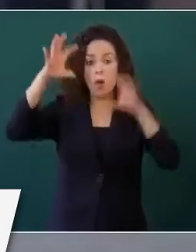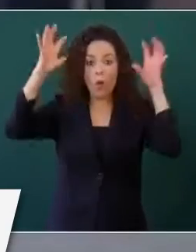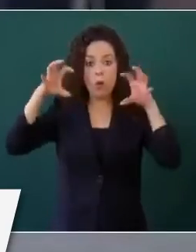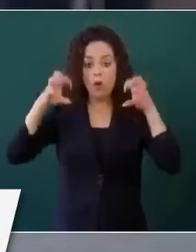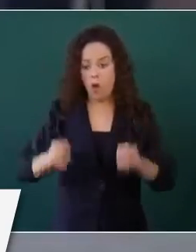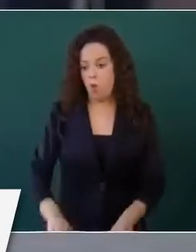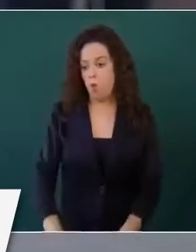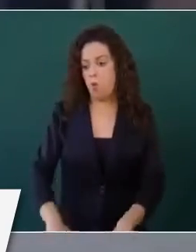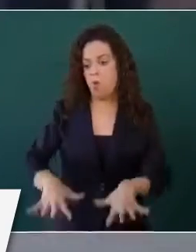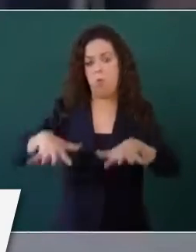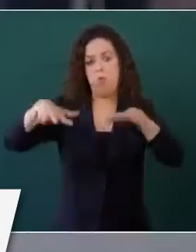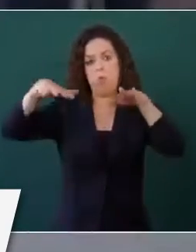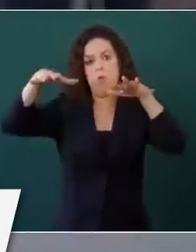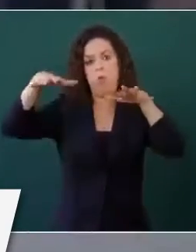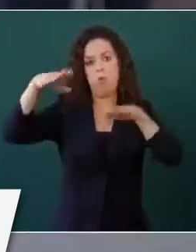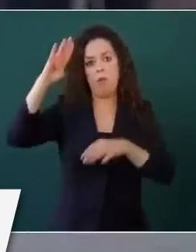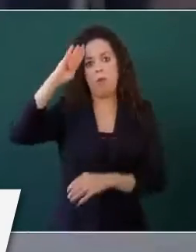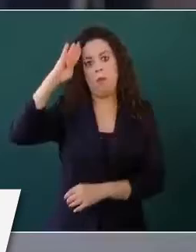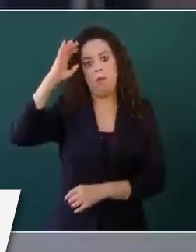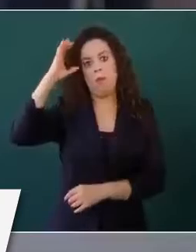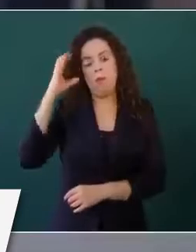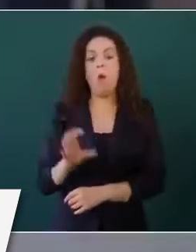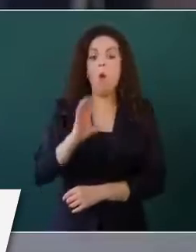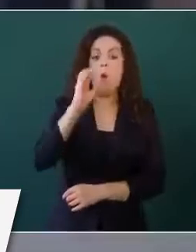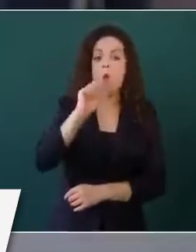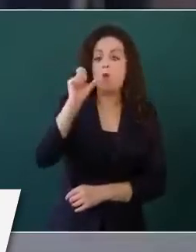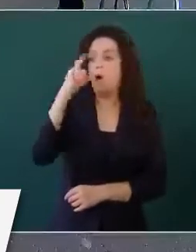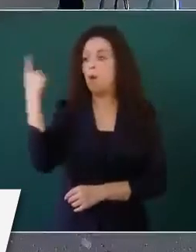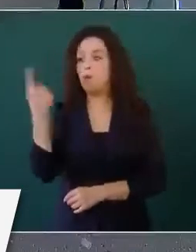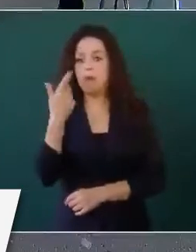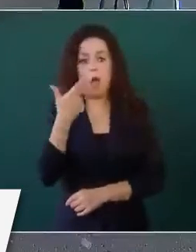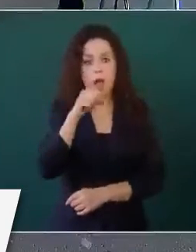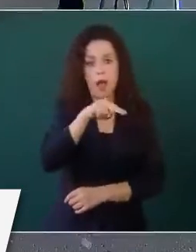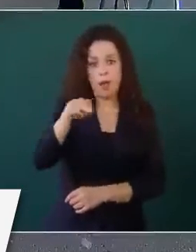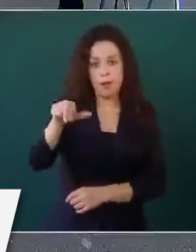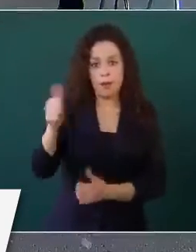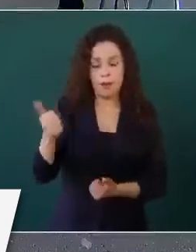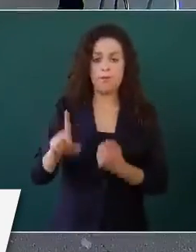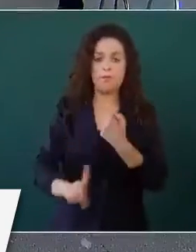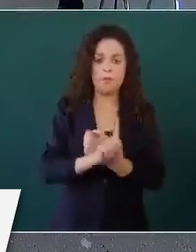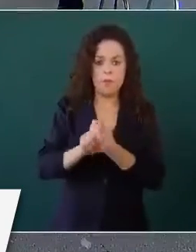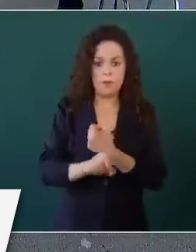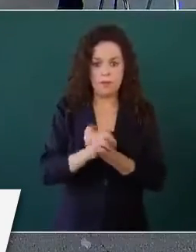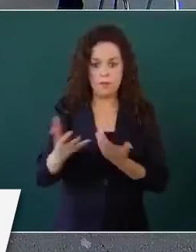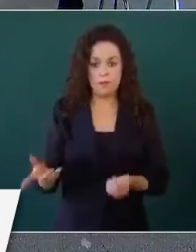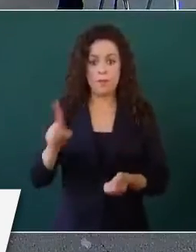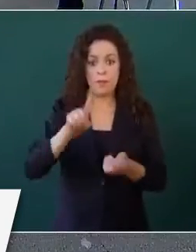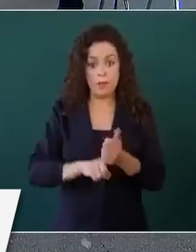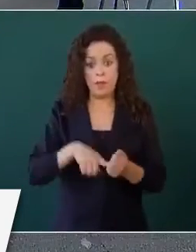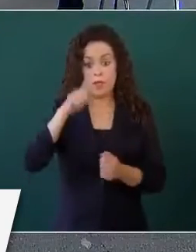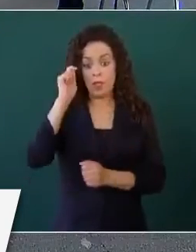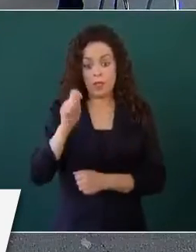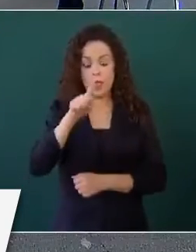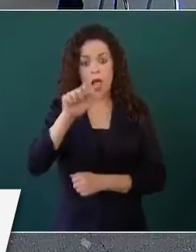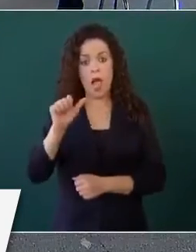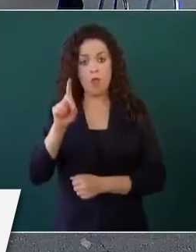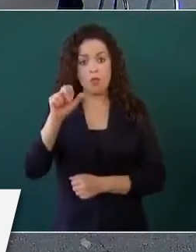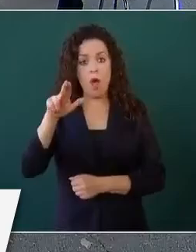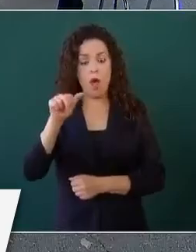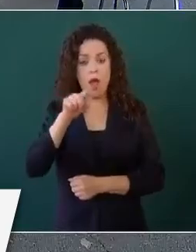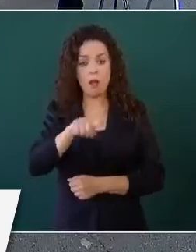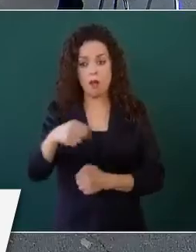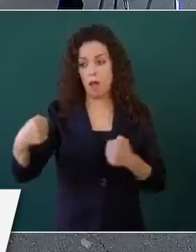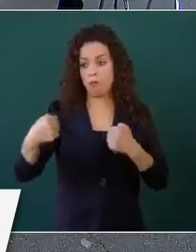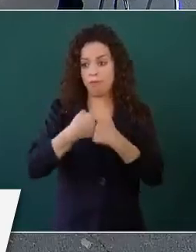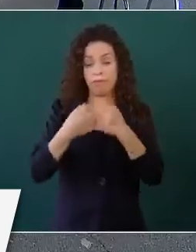huracán como Hanna. Tenemos, por ejemplo, Laredo, que logró convertirse en un centro aduanal muy importante de la frontera. ¿Y qué nos dejó aquí en